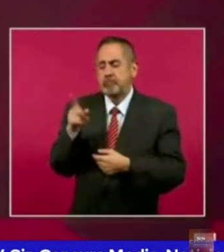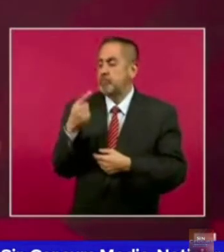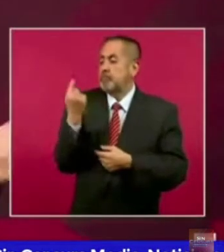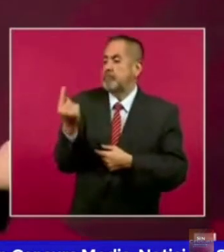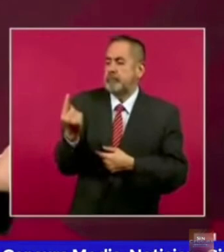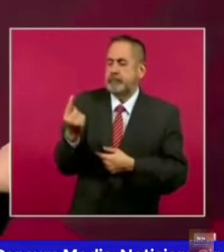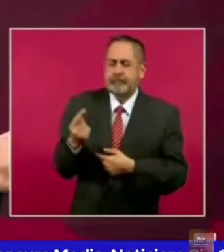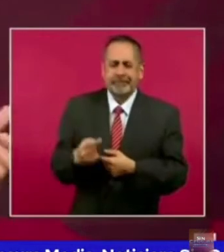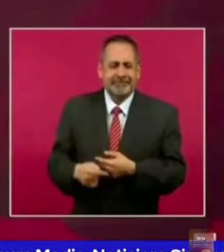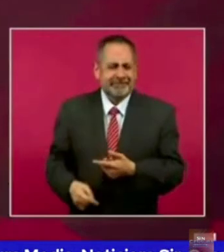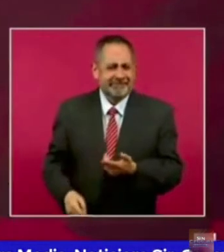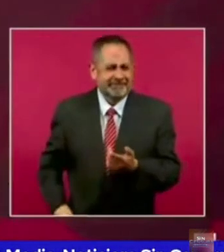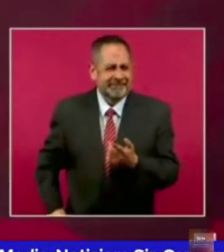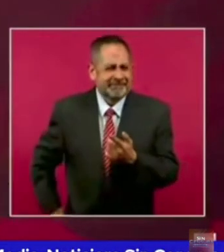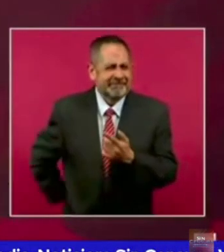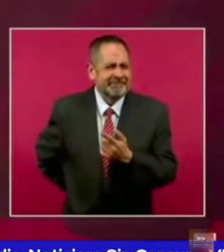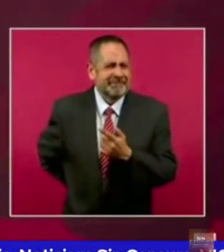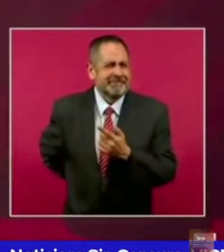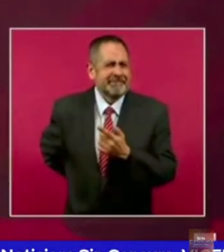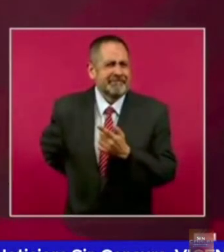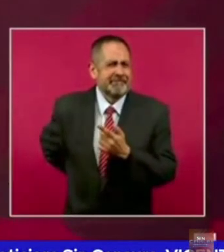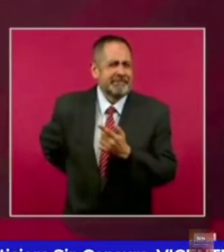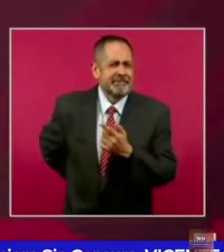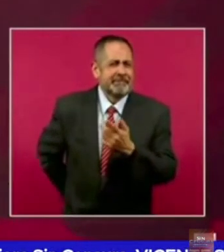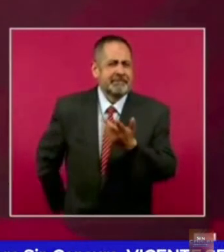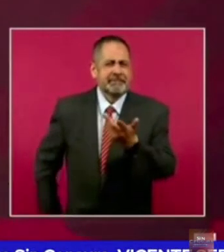Y así, pues,